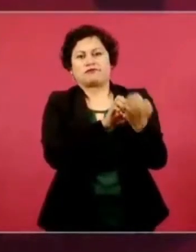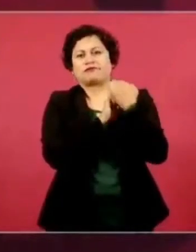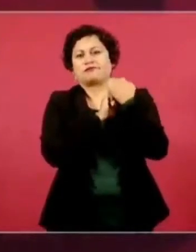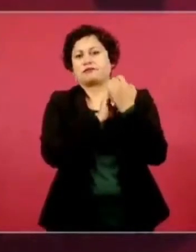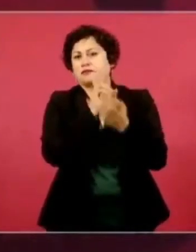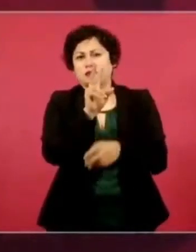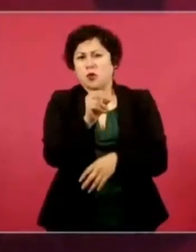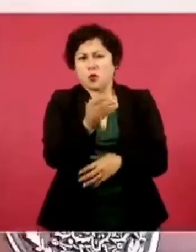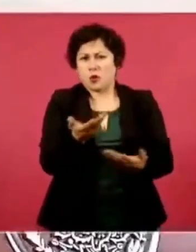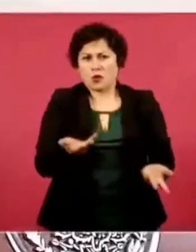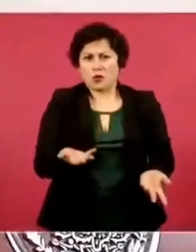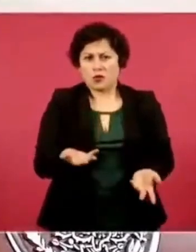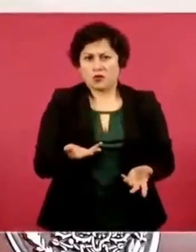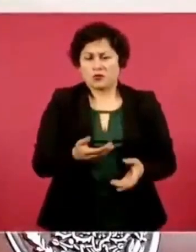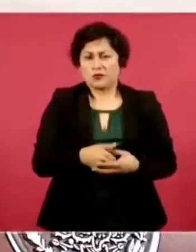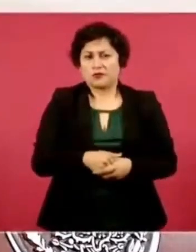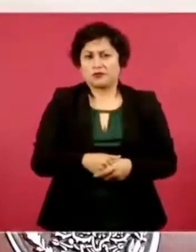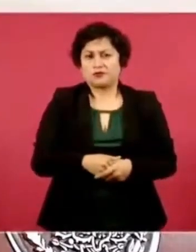engañar